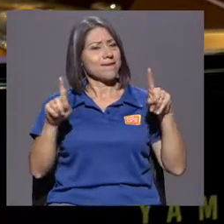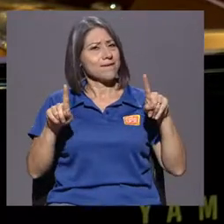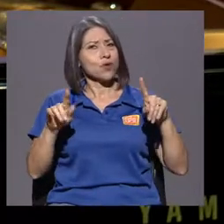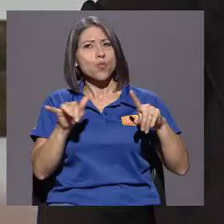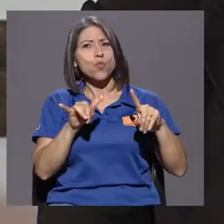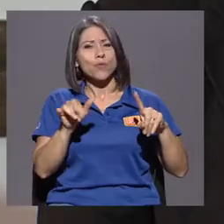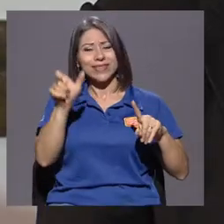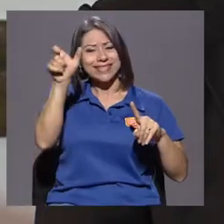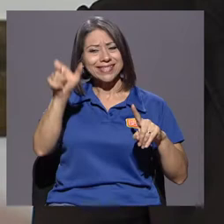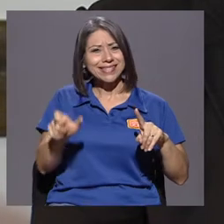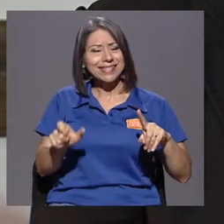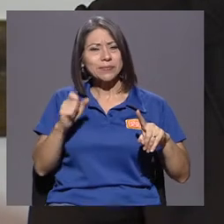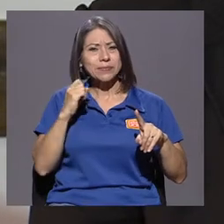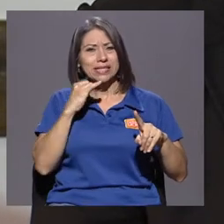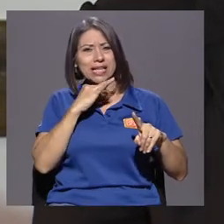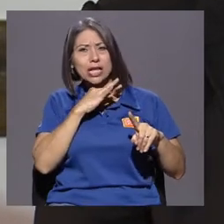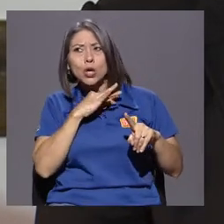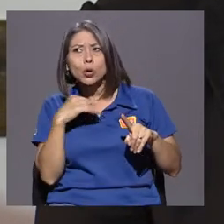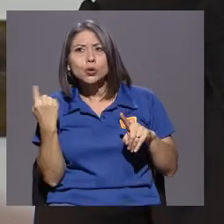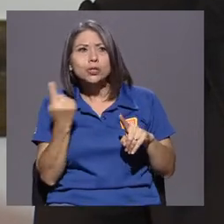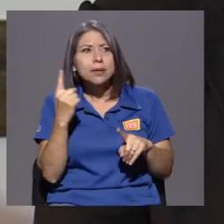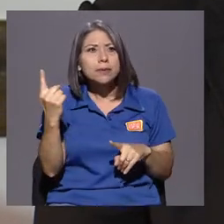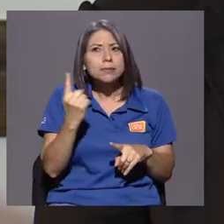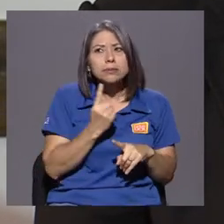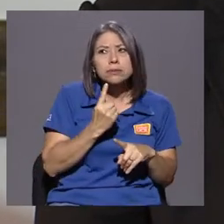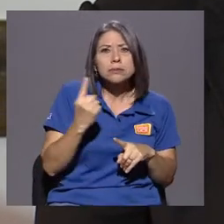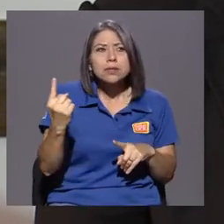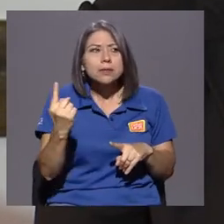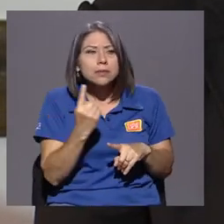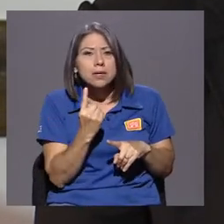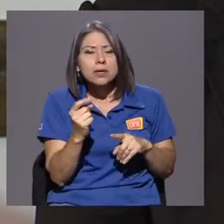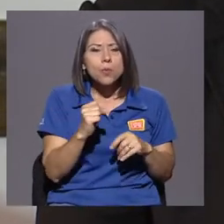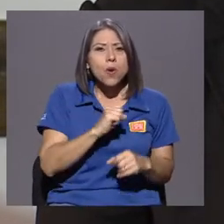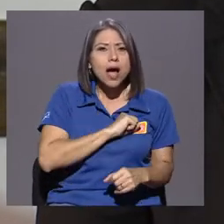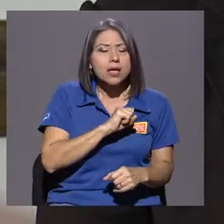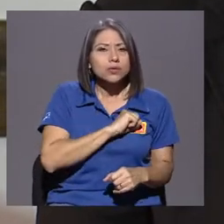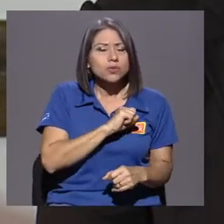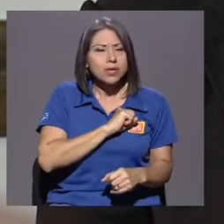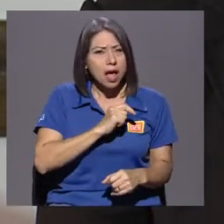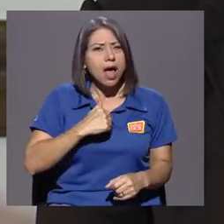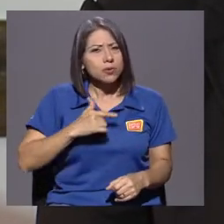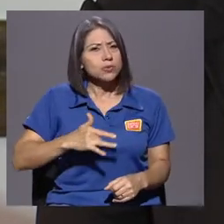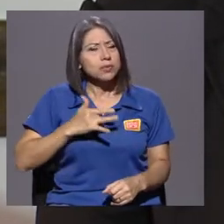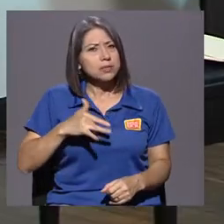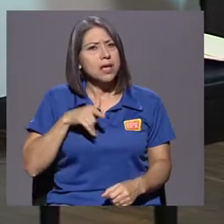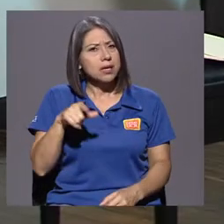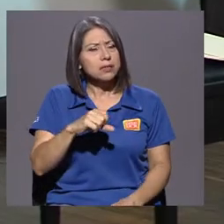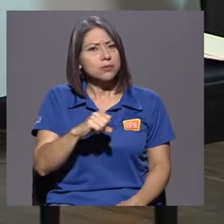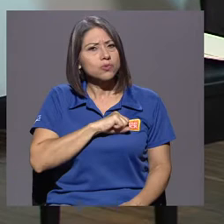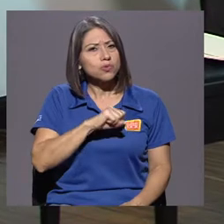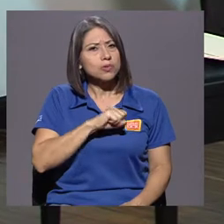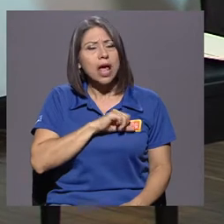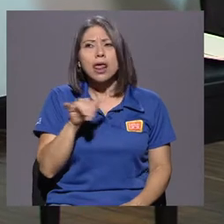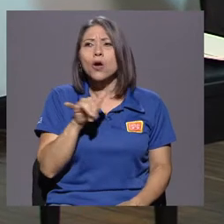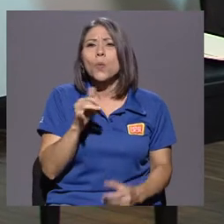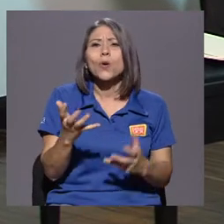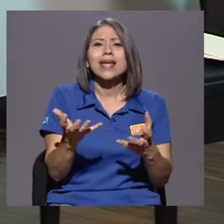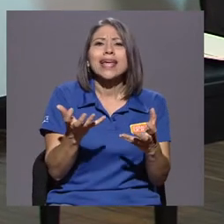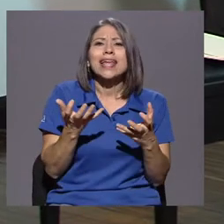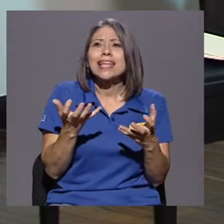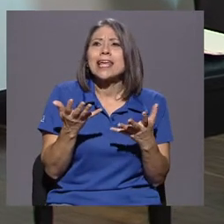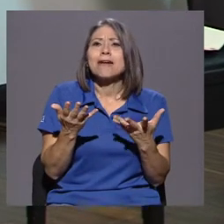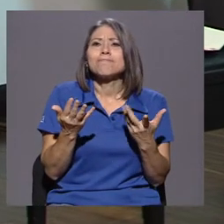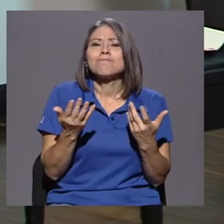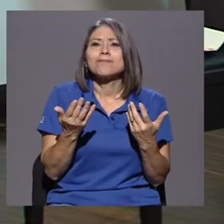misterioso huidiza y asustada la sentía yo asustada como queriendo salirse de una